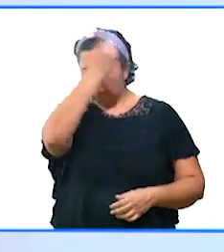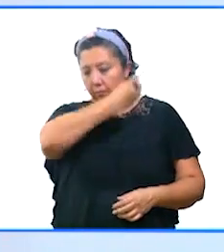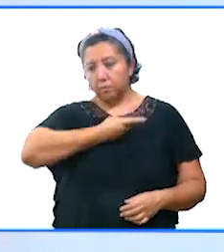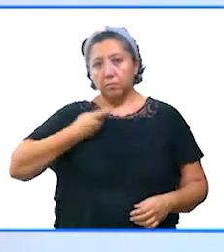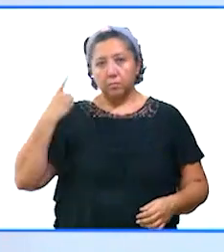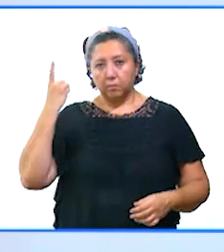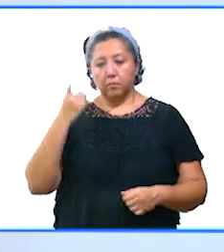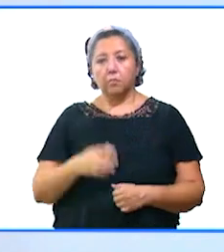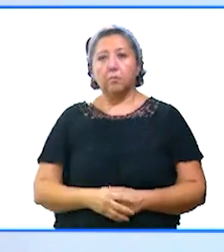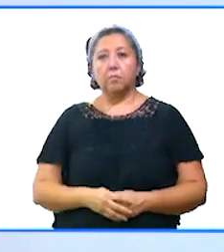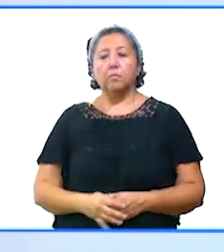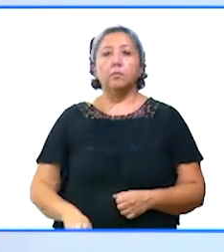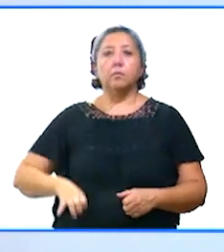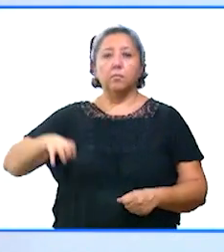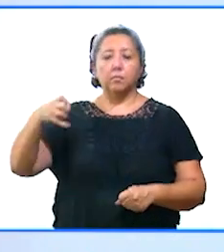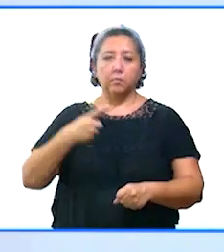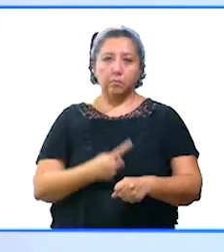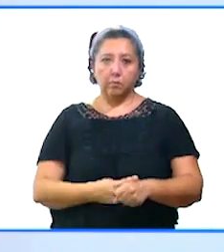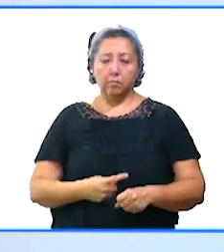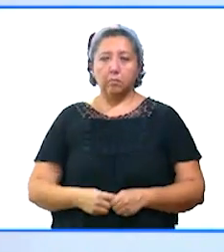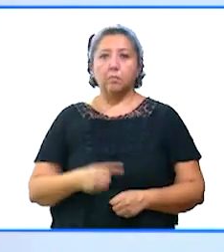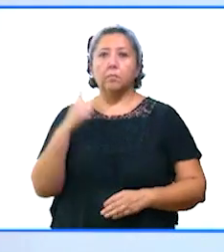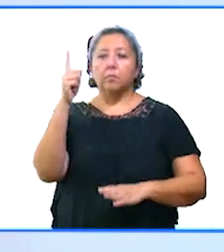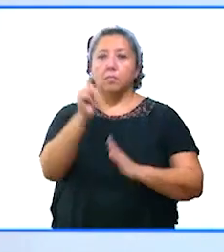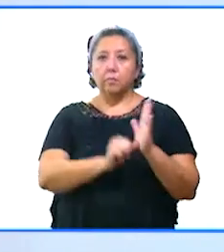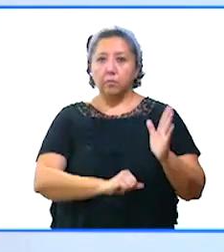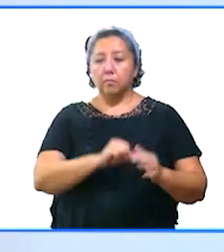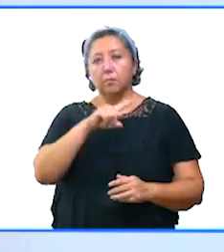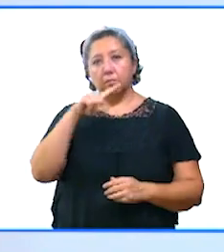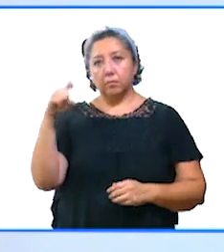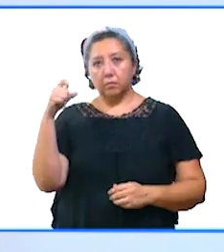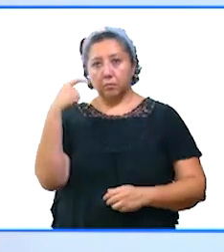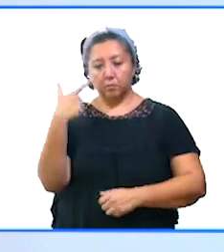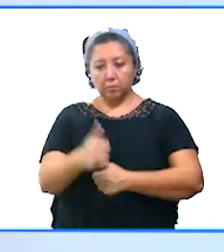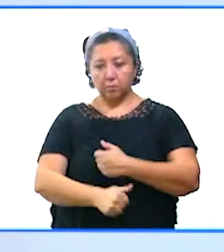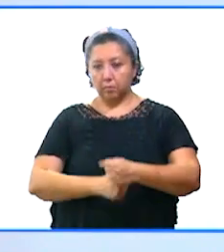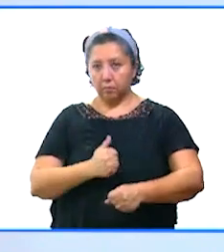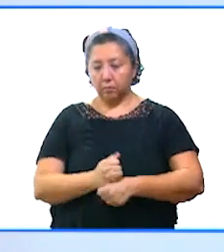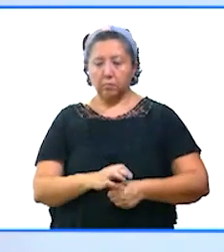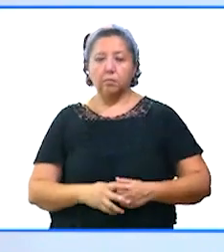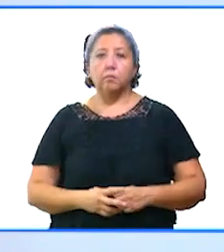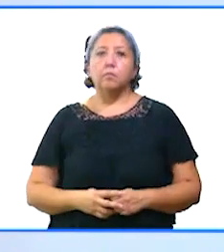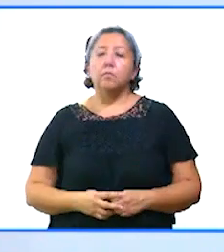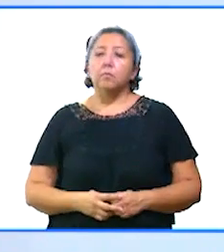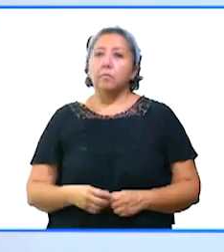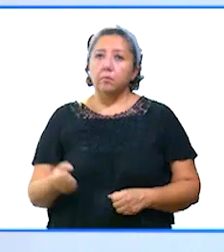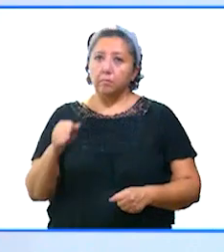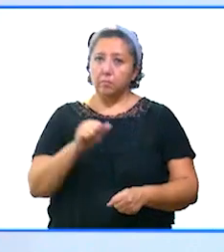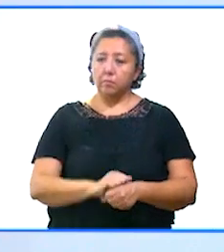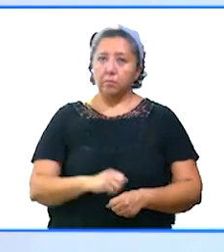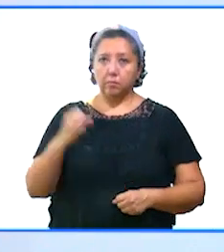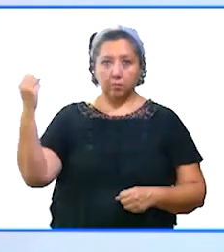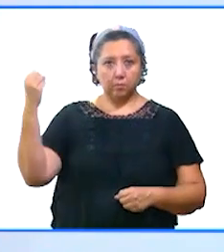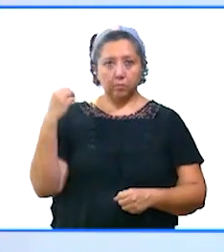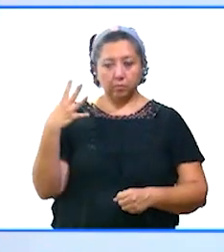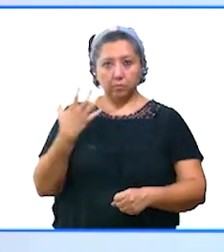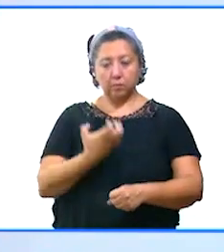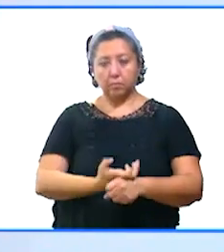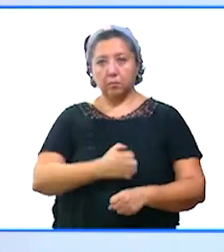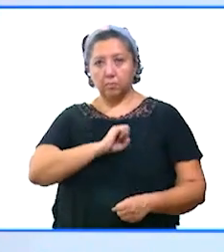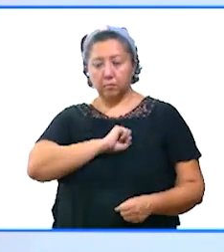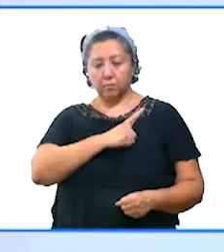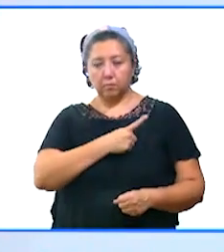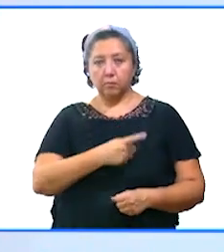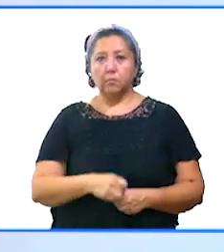de diagnóstico. El rango de edad de los casos es de 1 mes a 107 años. Los indicadores semanales del